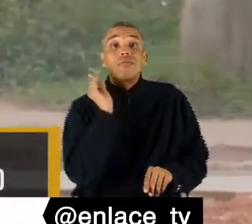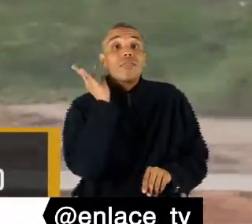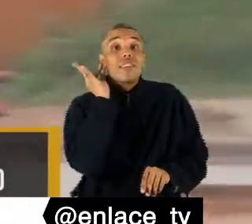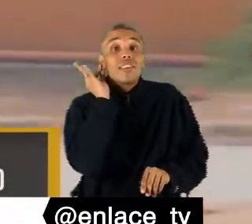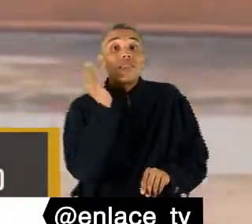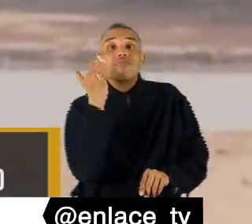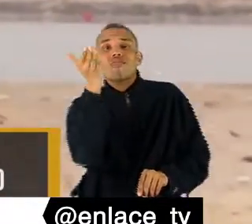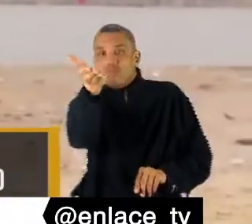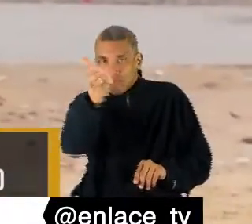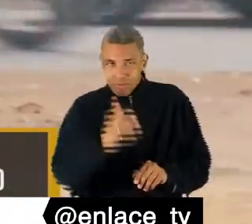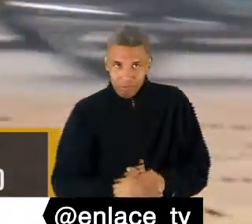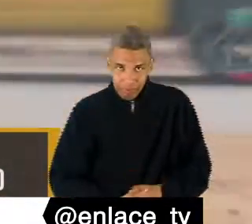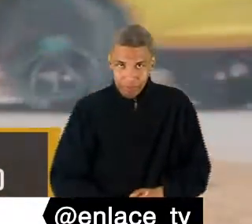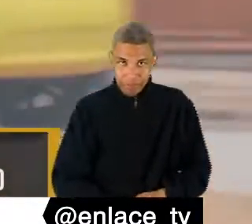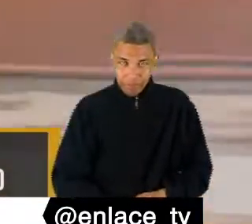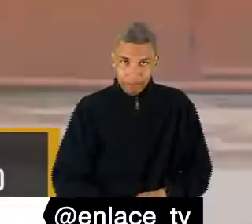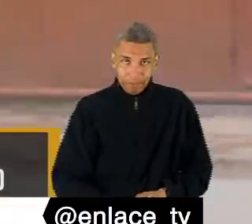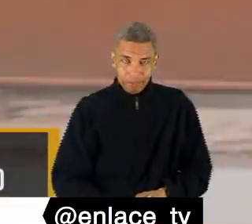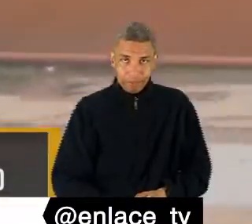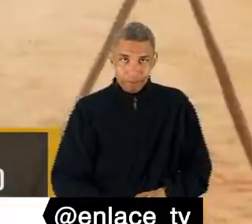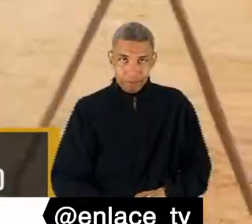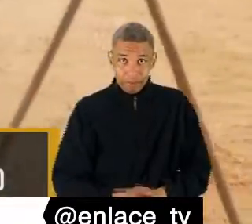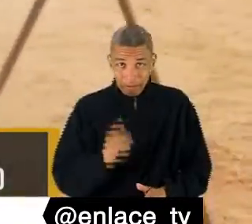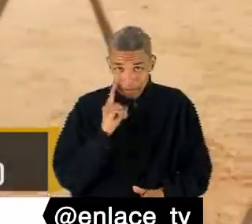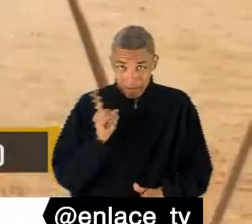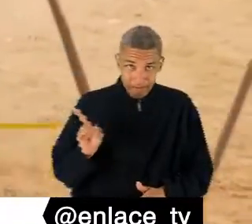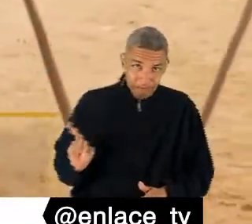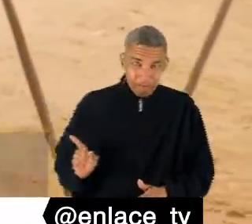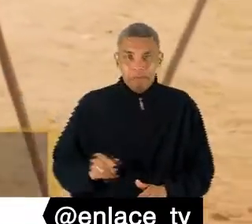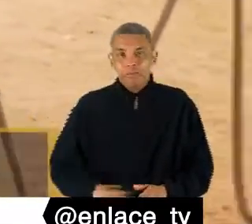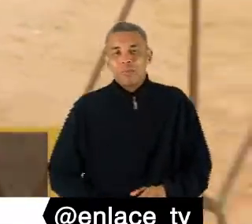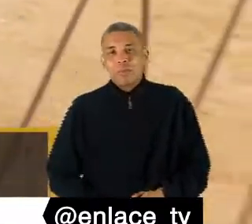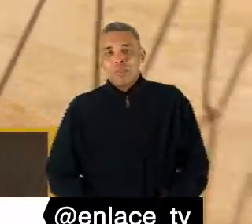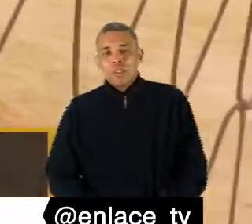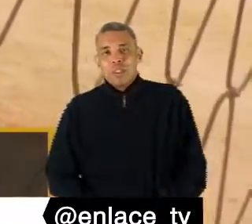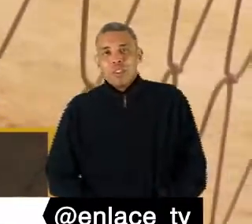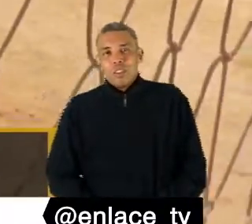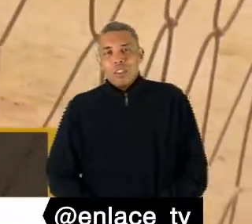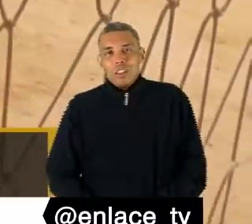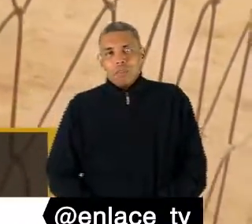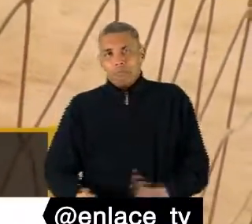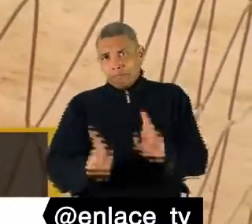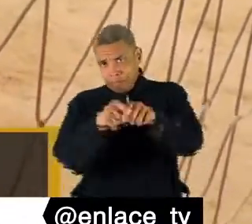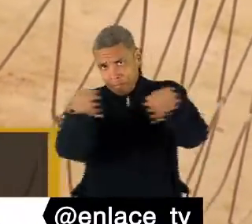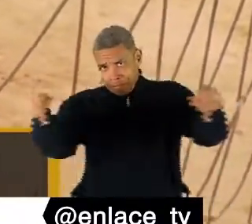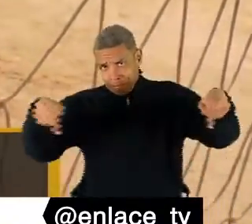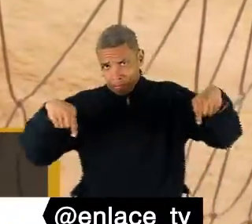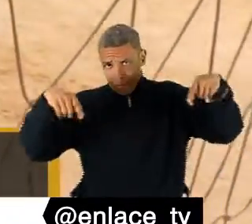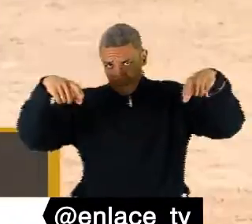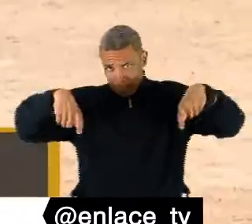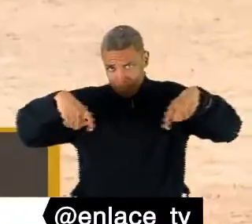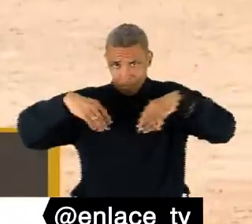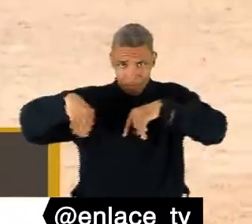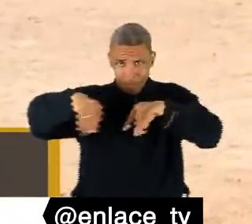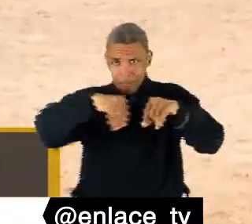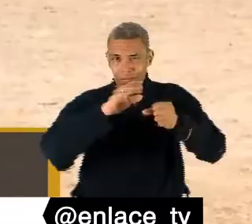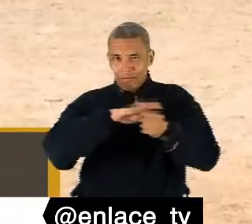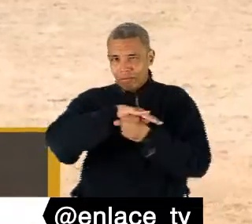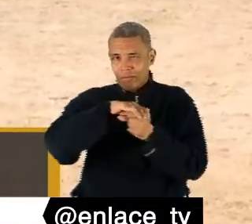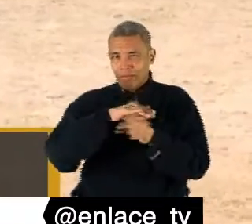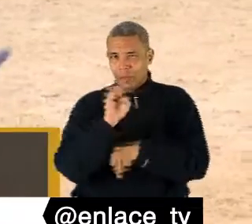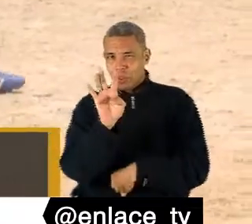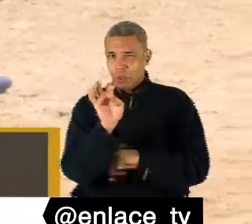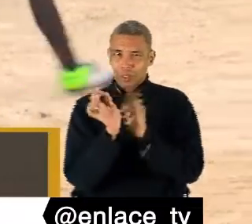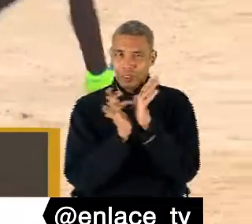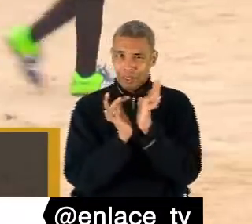pequeña guardameta del Club Semillitas del torneo municipal de fútbol que se cumple en canchas como la Polipolvo del Suroriente de la ciudad es una jugadora